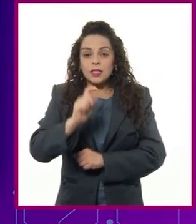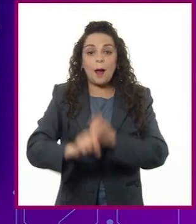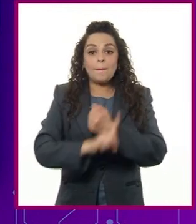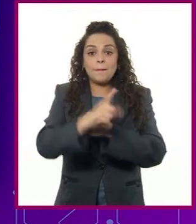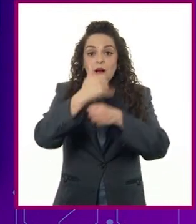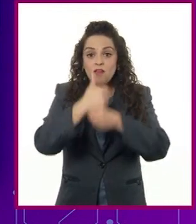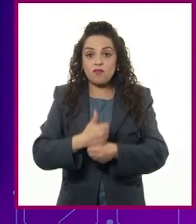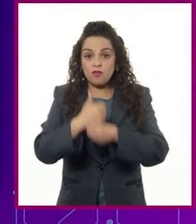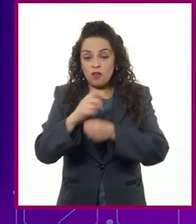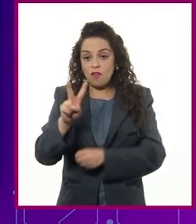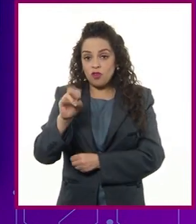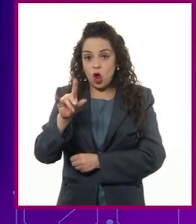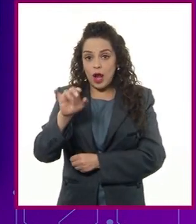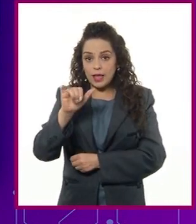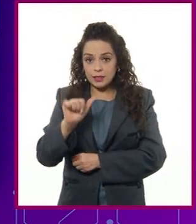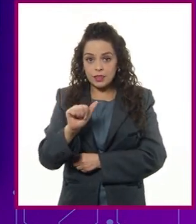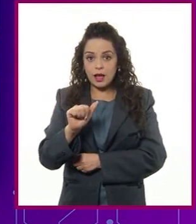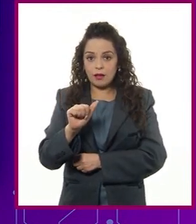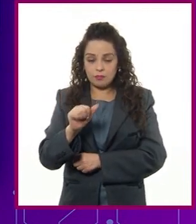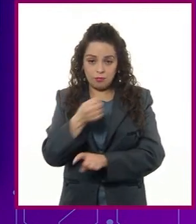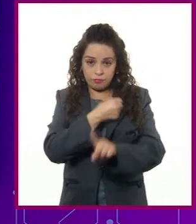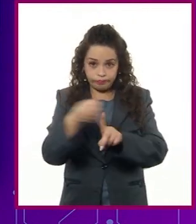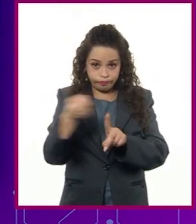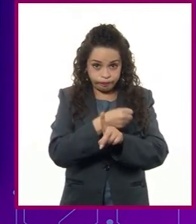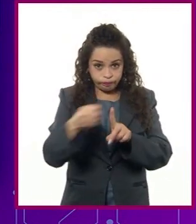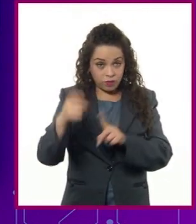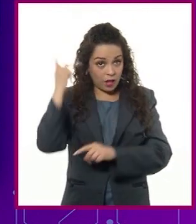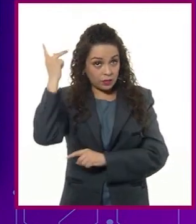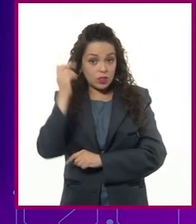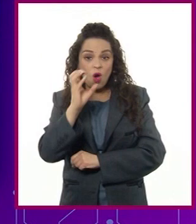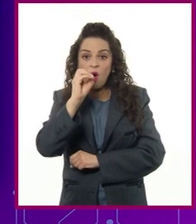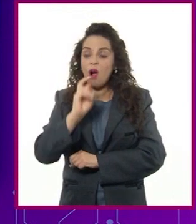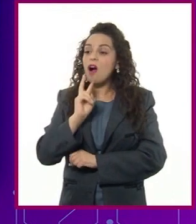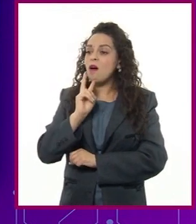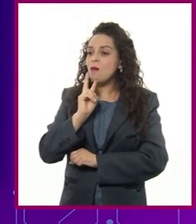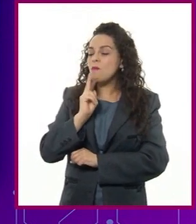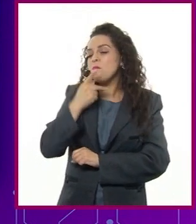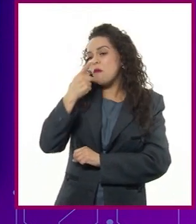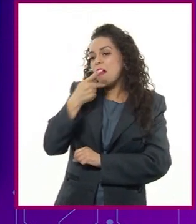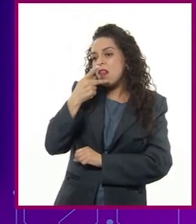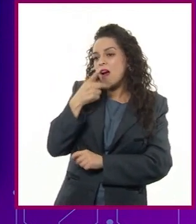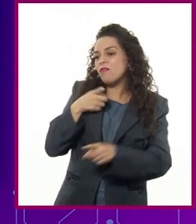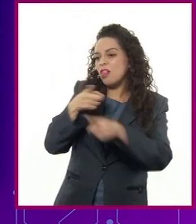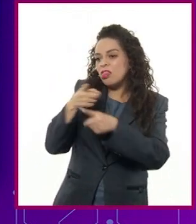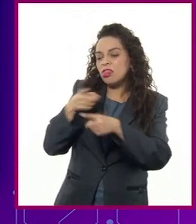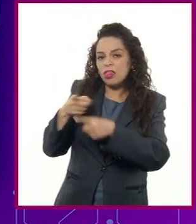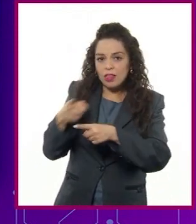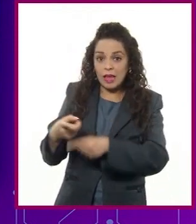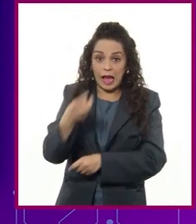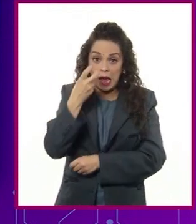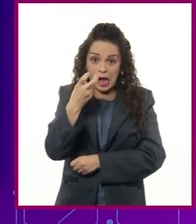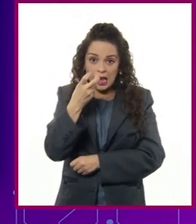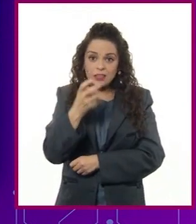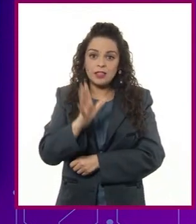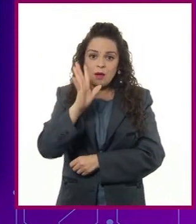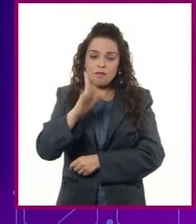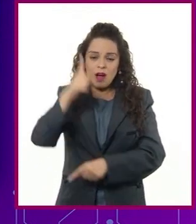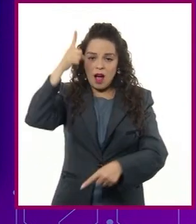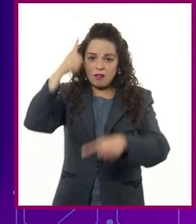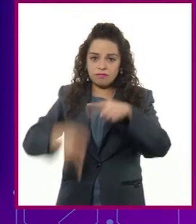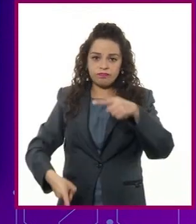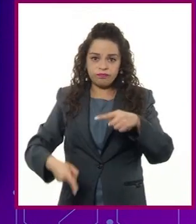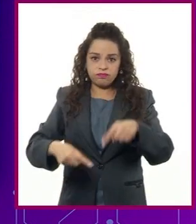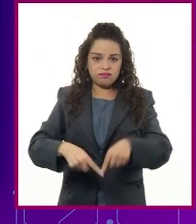violencia verbal, física o psicológica, ocasionando el distanciamiento o ruptura de la